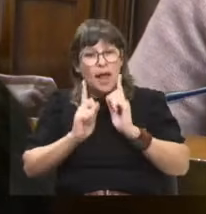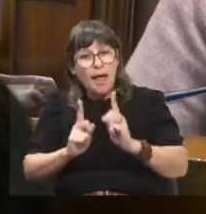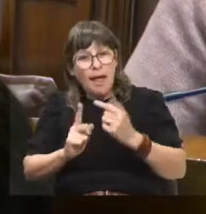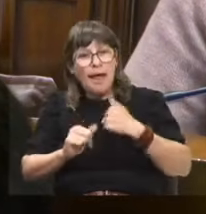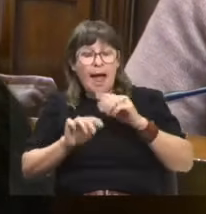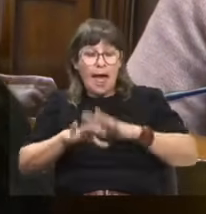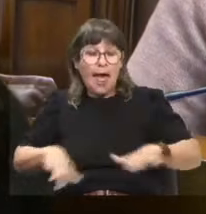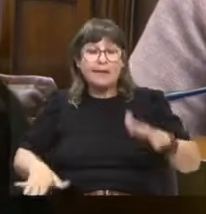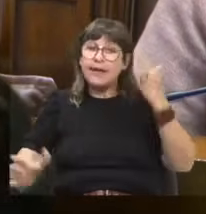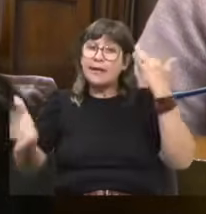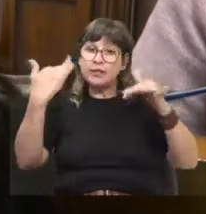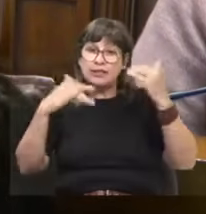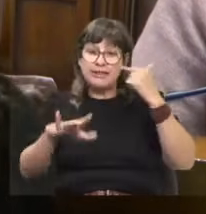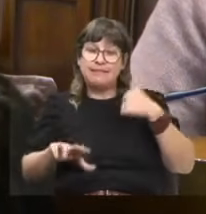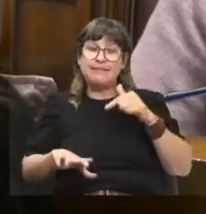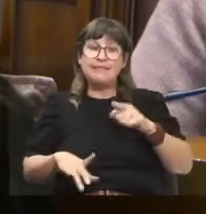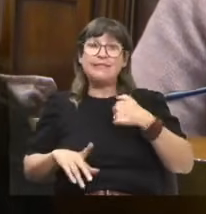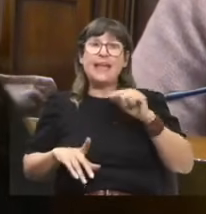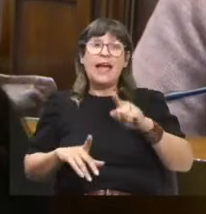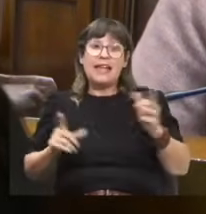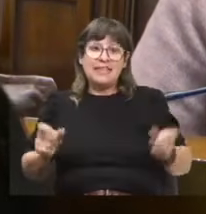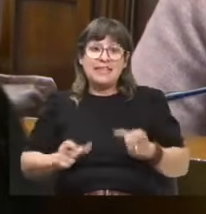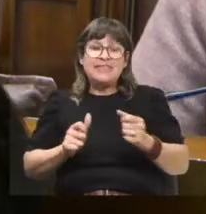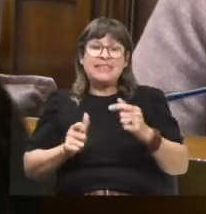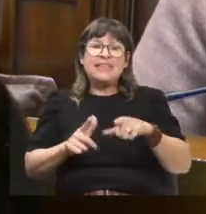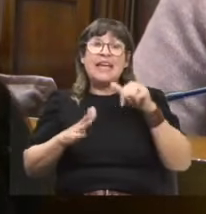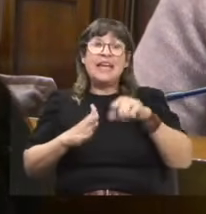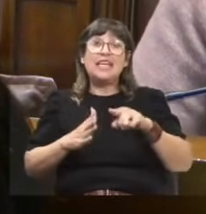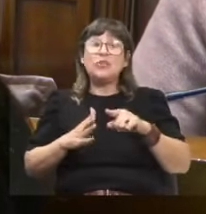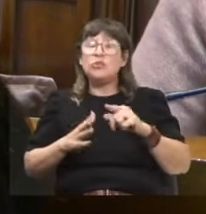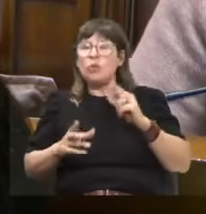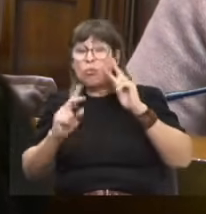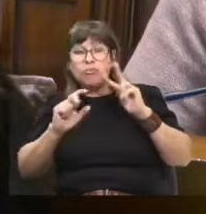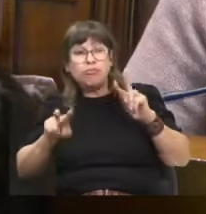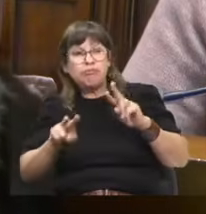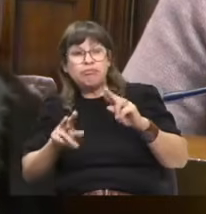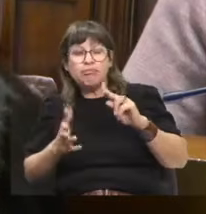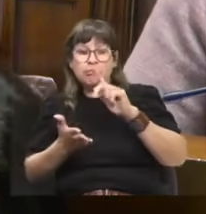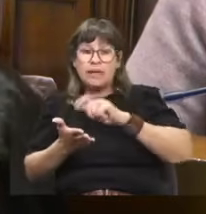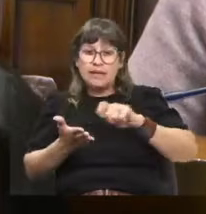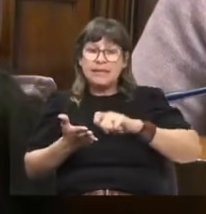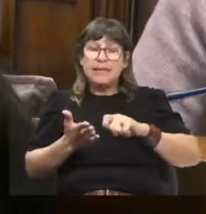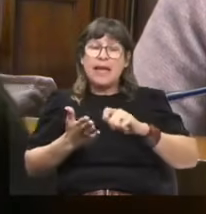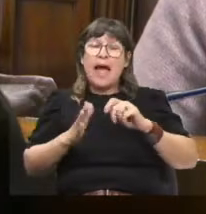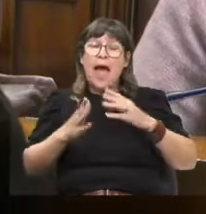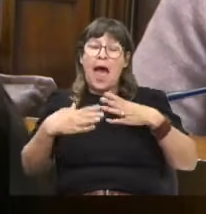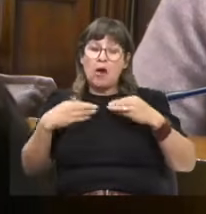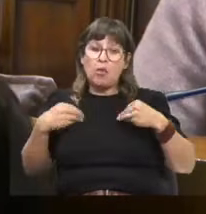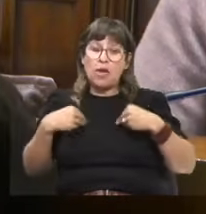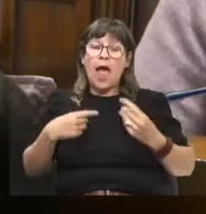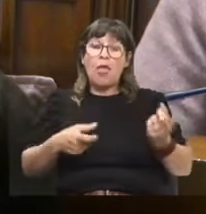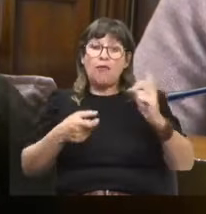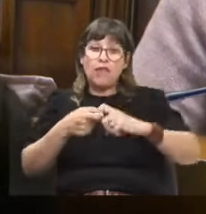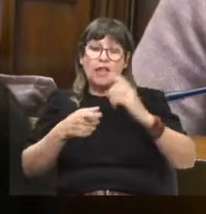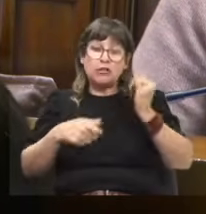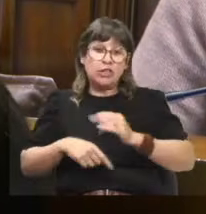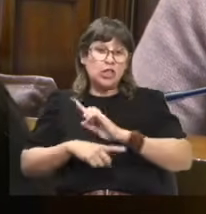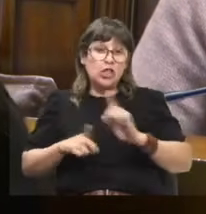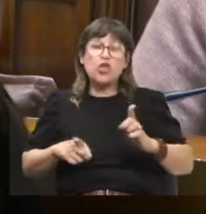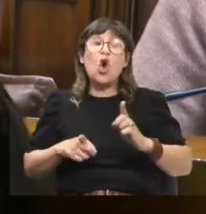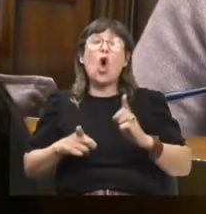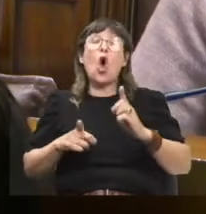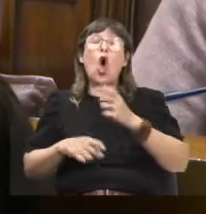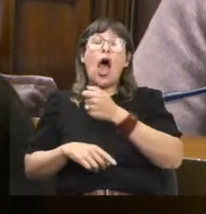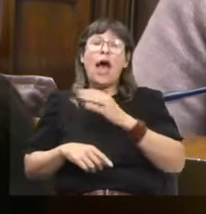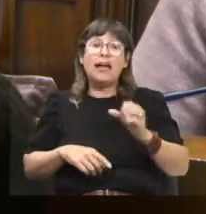y adolescencia, se realizó un screening visual a escolares afiliados y no afiliados a ACE. También se